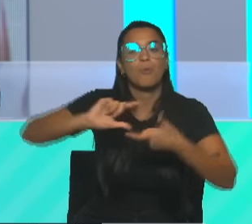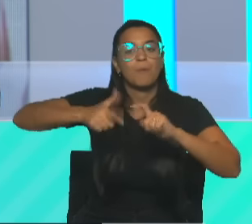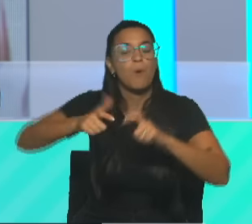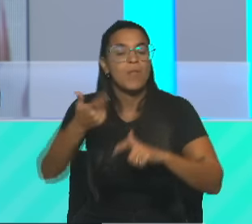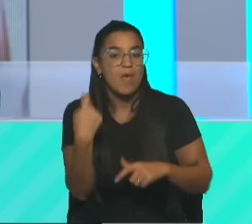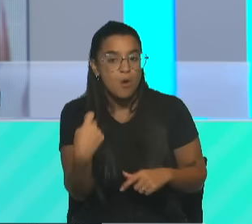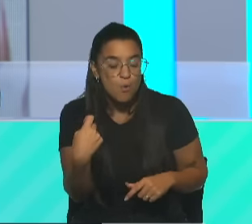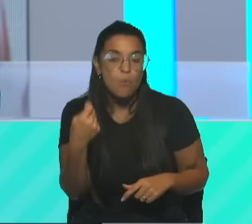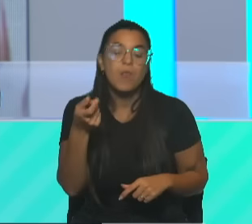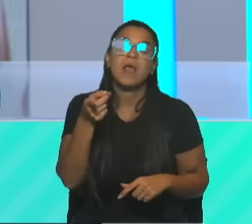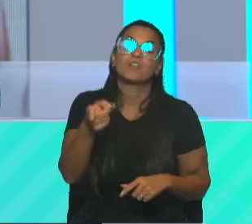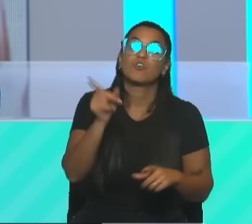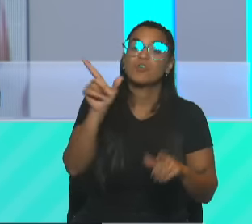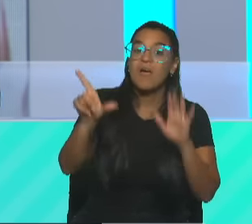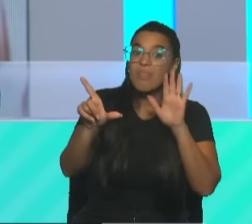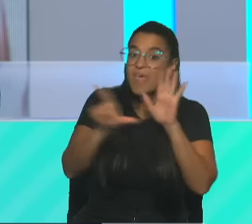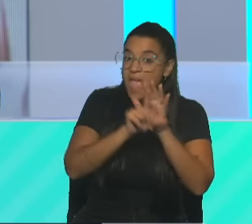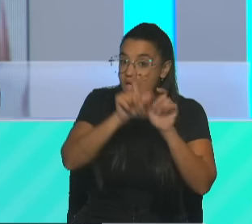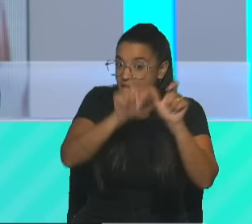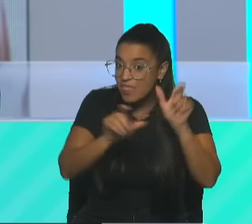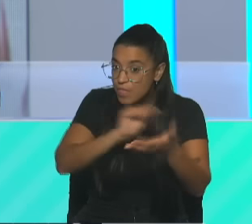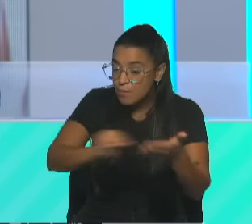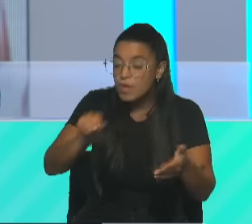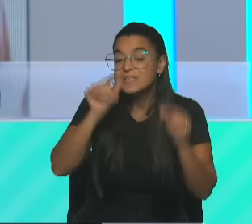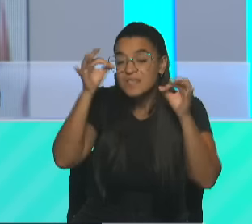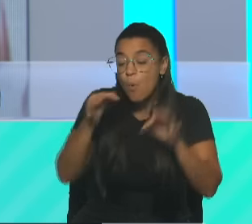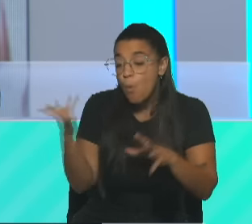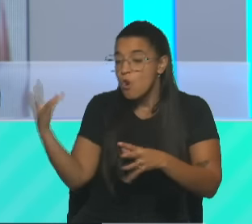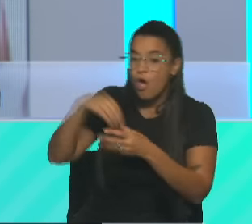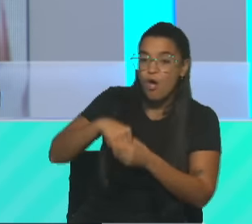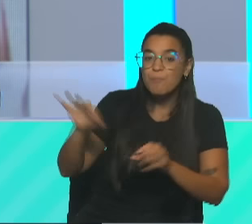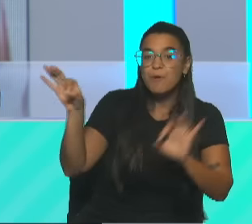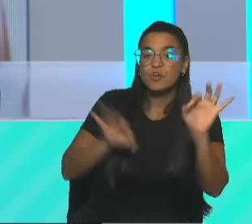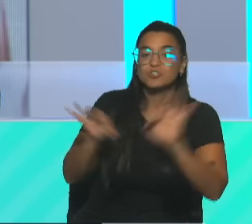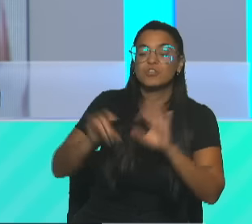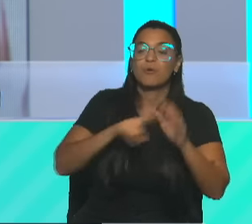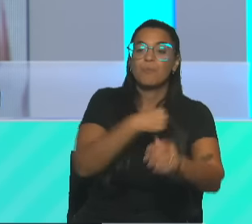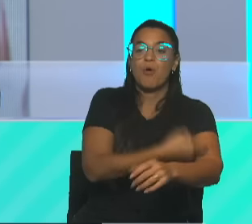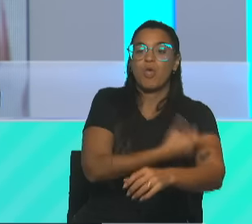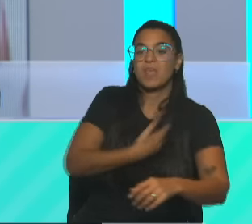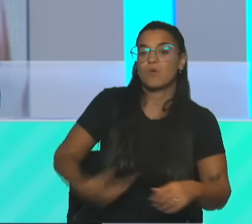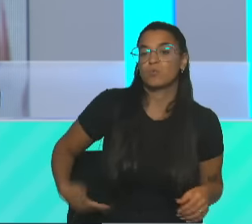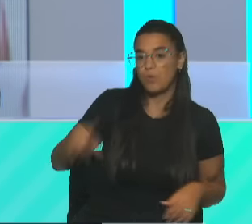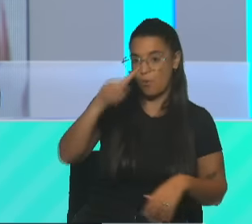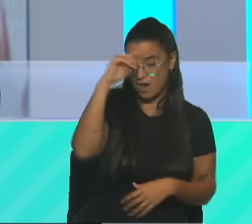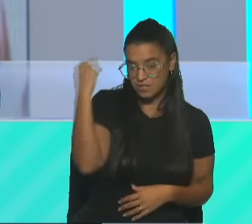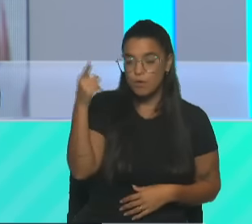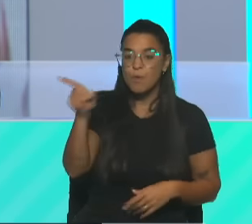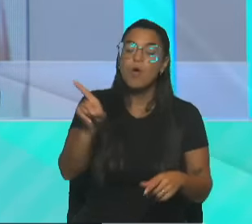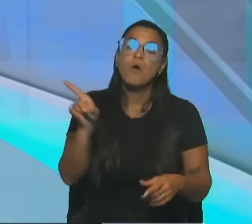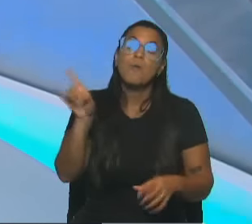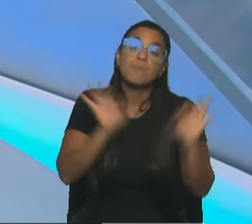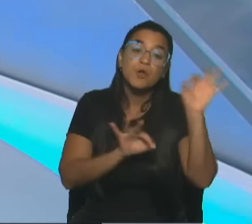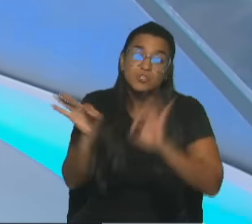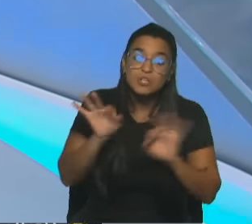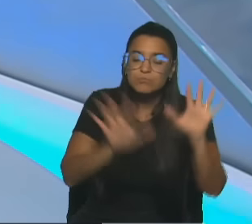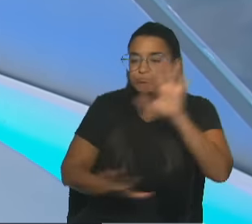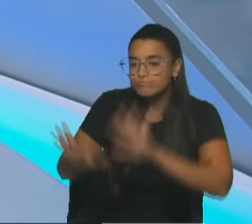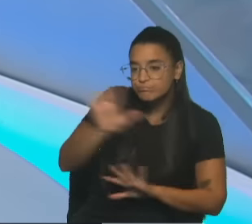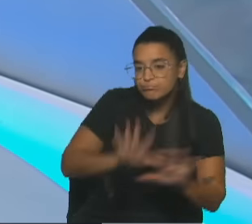de los legisladores y que seguramente Ahí va a entrar el proyecto de El Poder Ejecutivo nacional el proyecto que está terminando de elaborar el